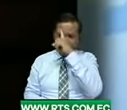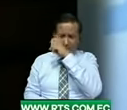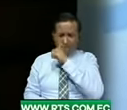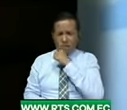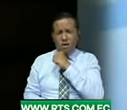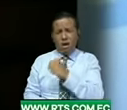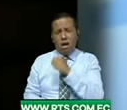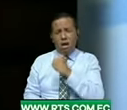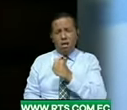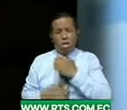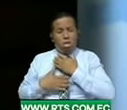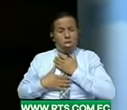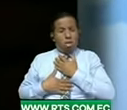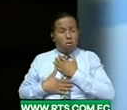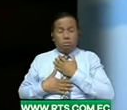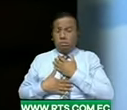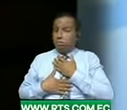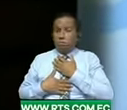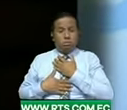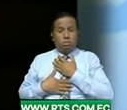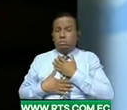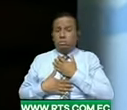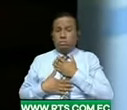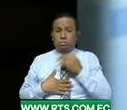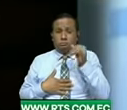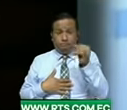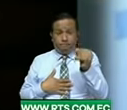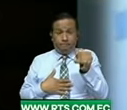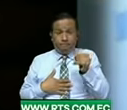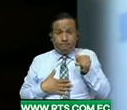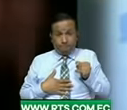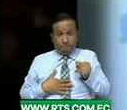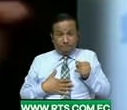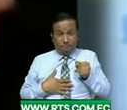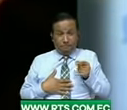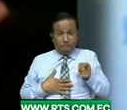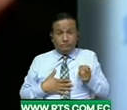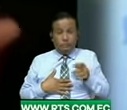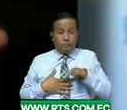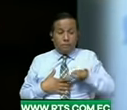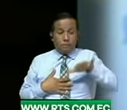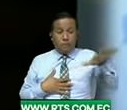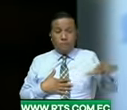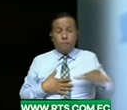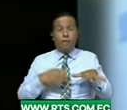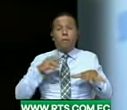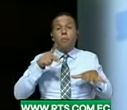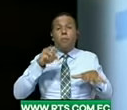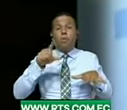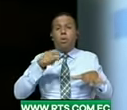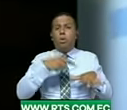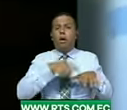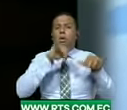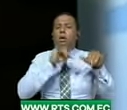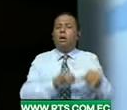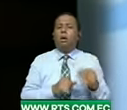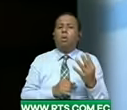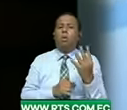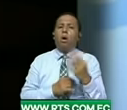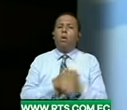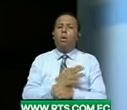con tanta calma, porque nos encontramos, como les dije, en la parte fronteriza con Polonia, pero llegamos aquí ya 4 horas, llevamos esperando que